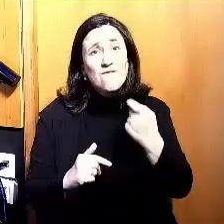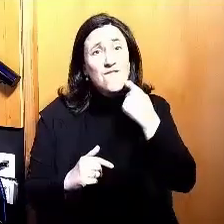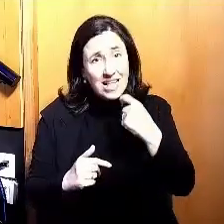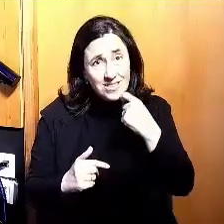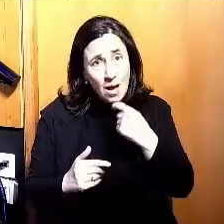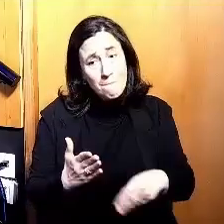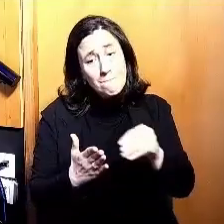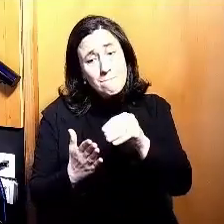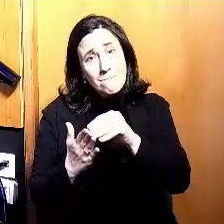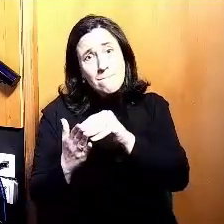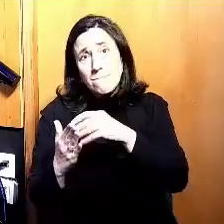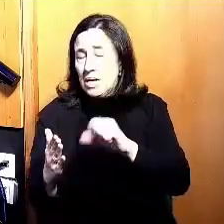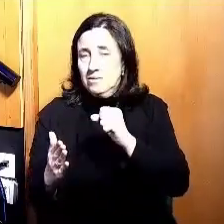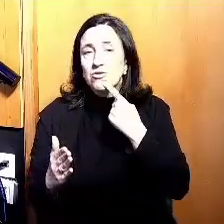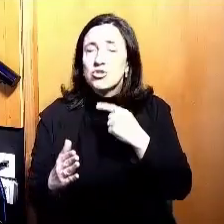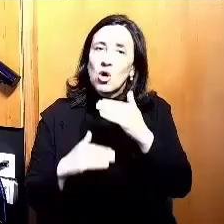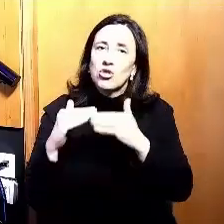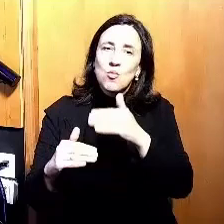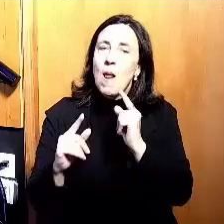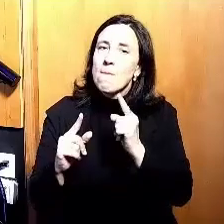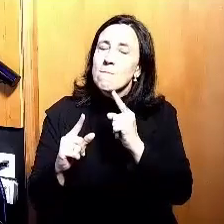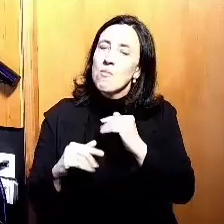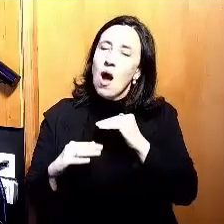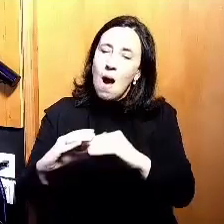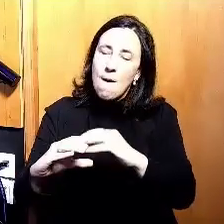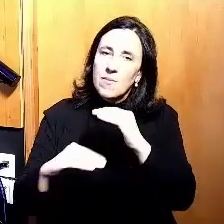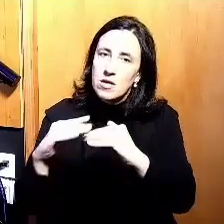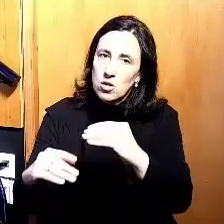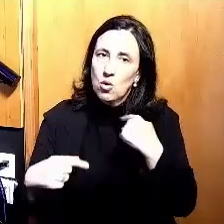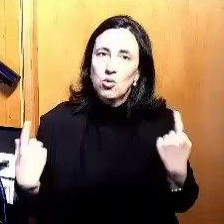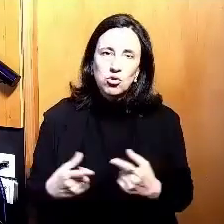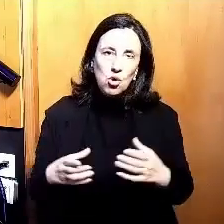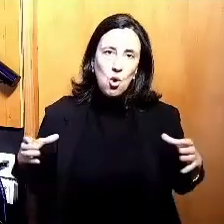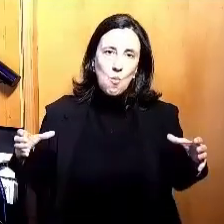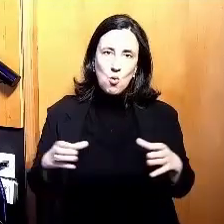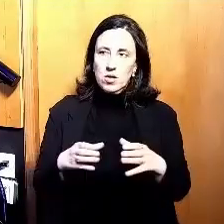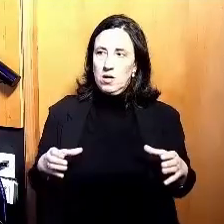el camino que tenemos que seguir construyendo como comunidad.